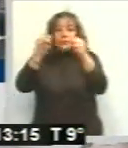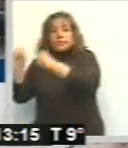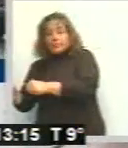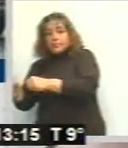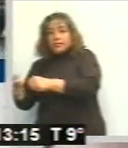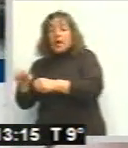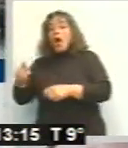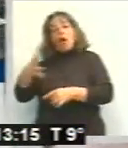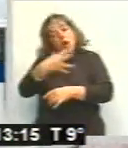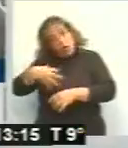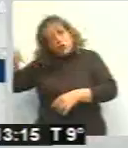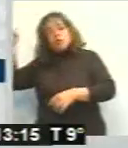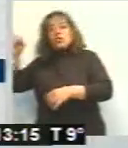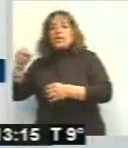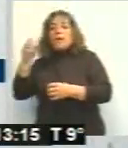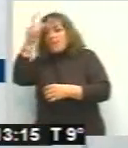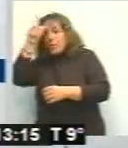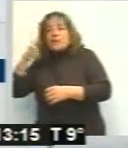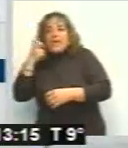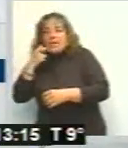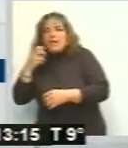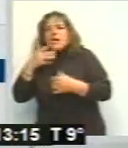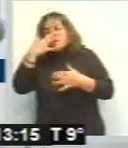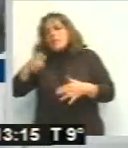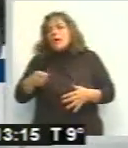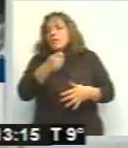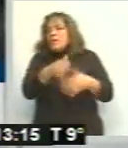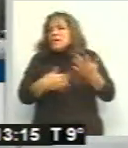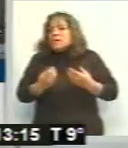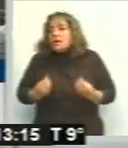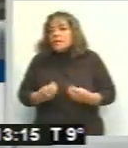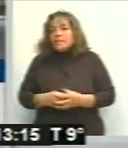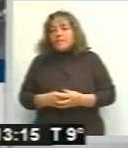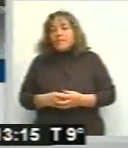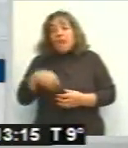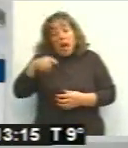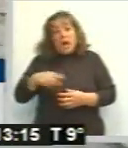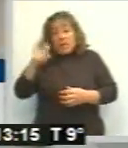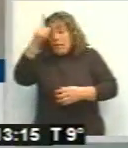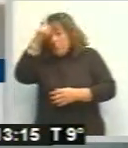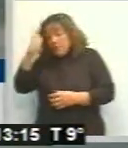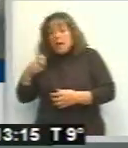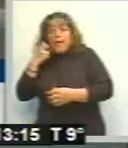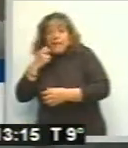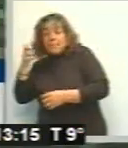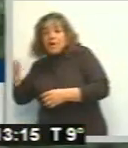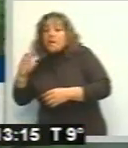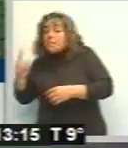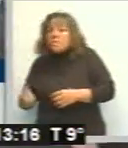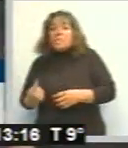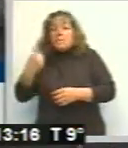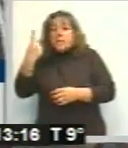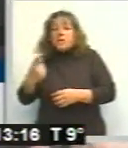Ahora lo llevan a la estación de fauna y ahí, ¿cuál es el procedimiento que sigue, Gustavo? En la estación de fauna primero a someterse a un